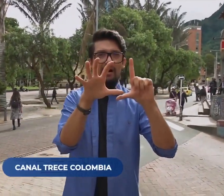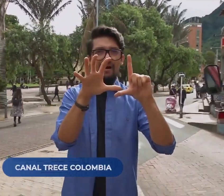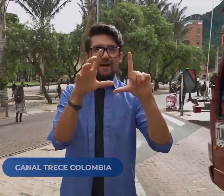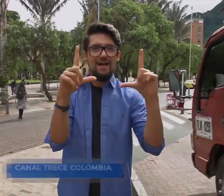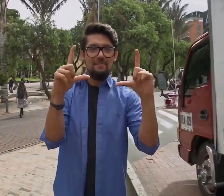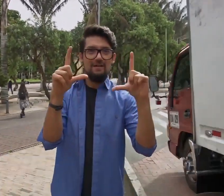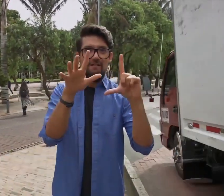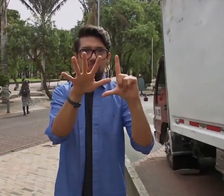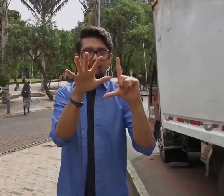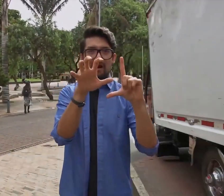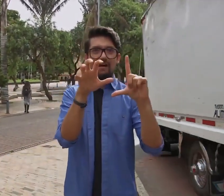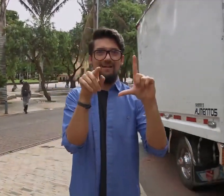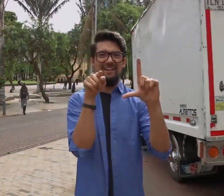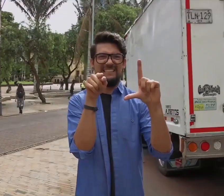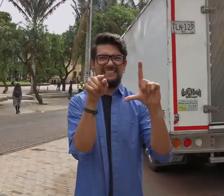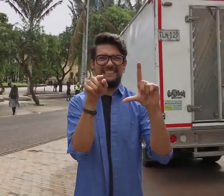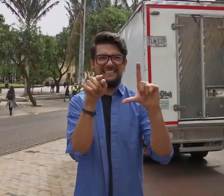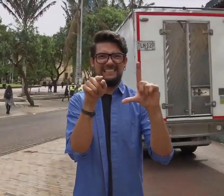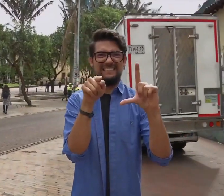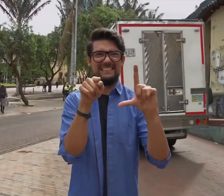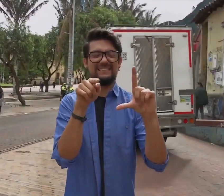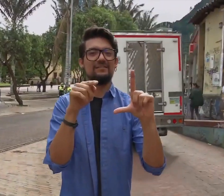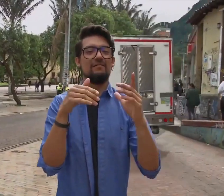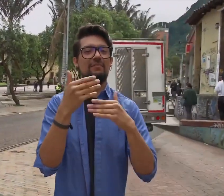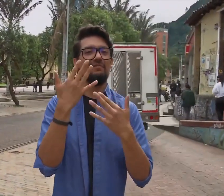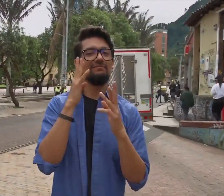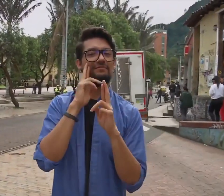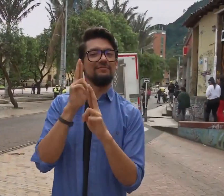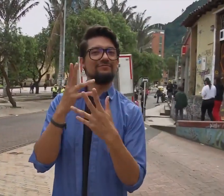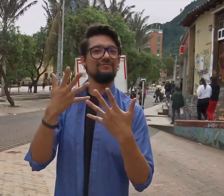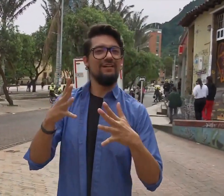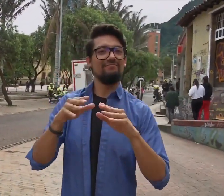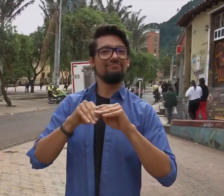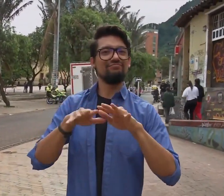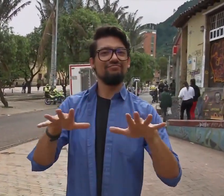que permitía capturar una imagen a través de un proceso químico.